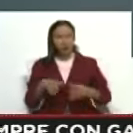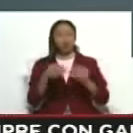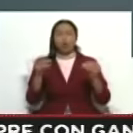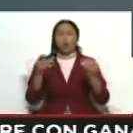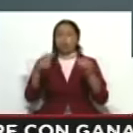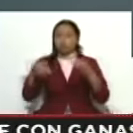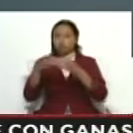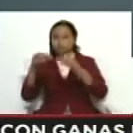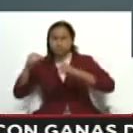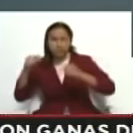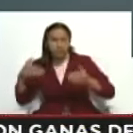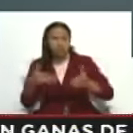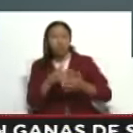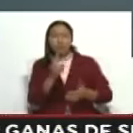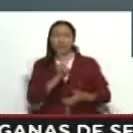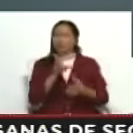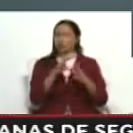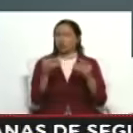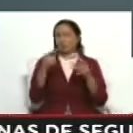corrupción, etcétera.